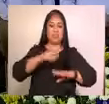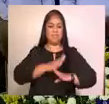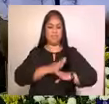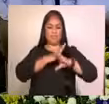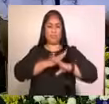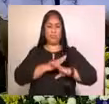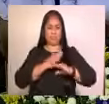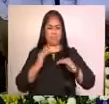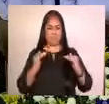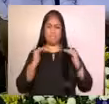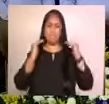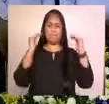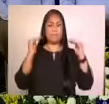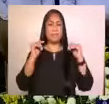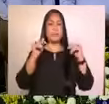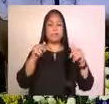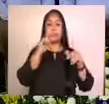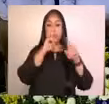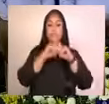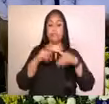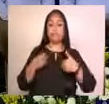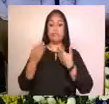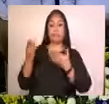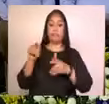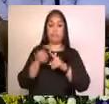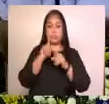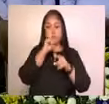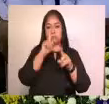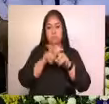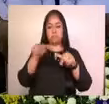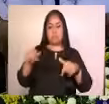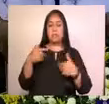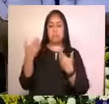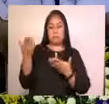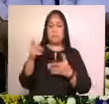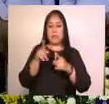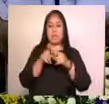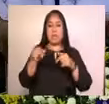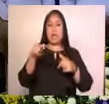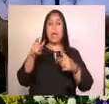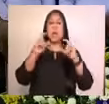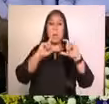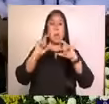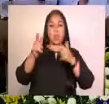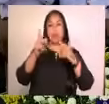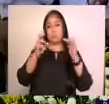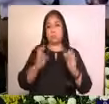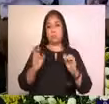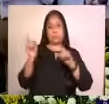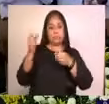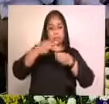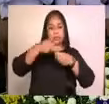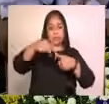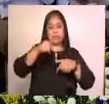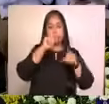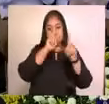privilegios, pero también significa respeto a los derechos humanos. Muchas gracias, presidente.